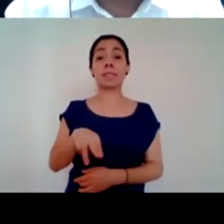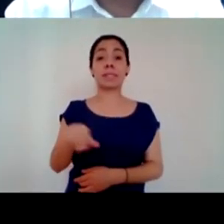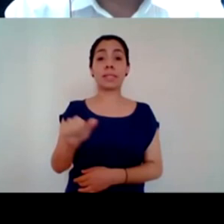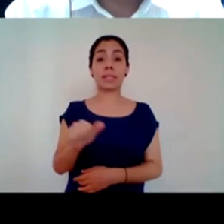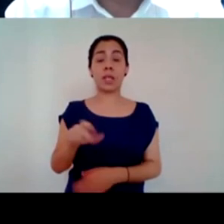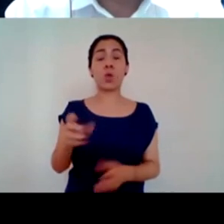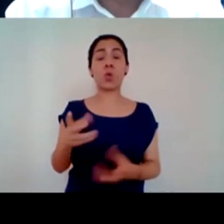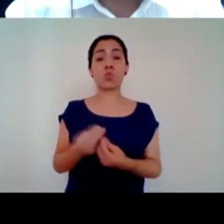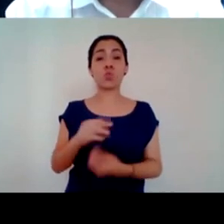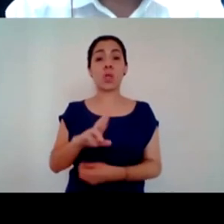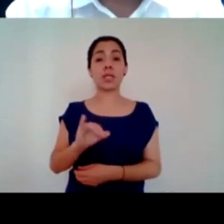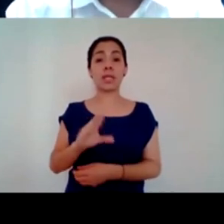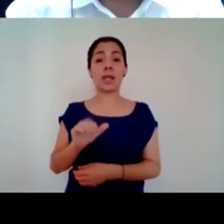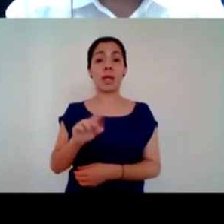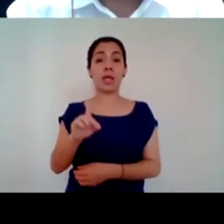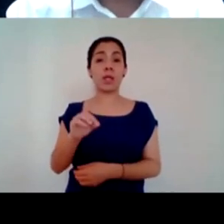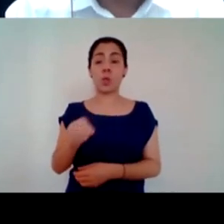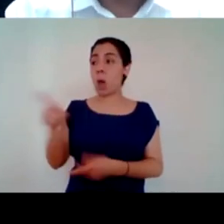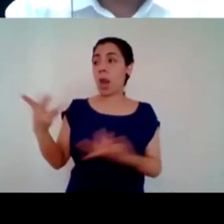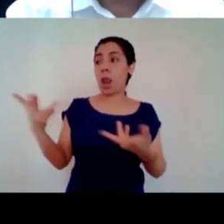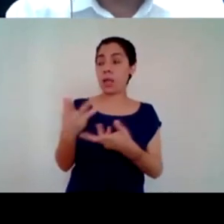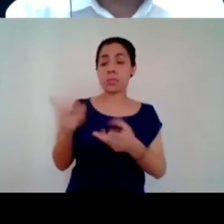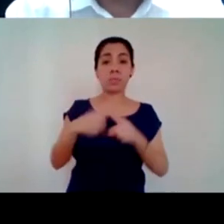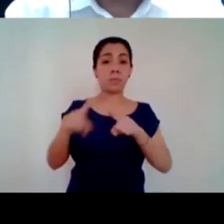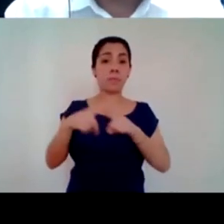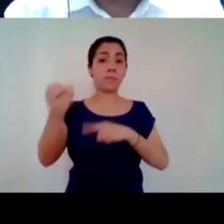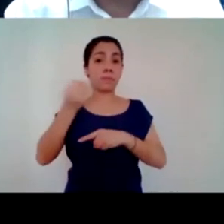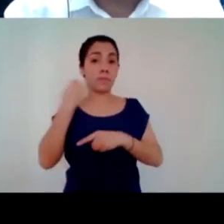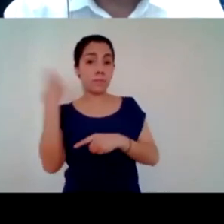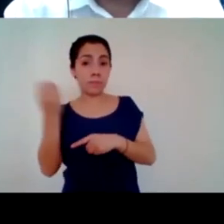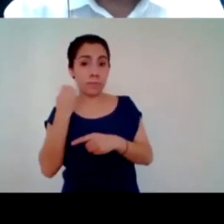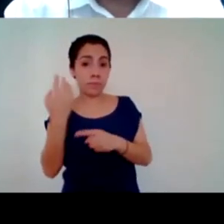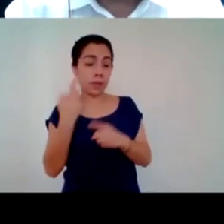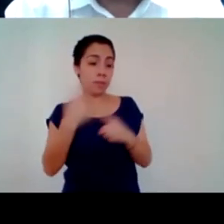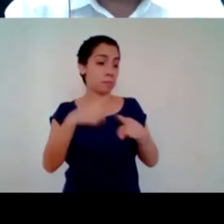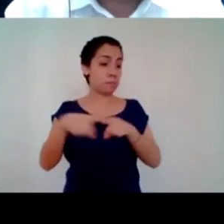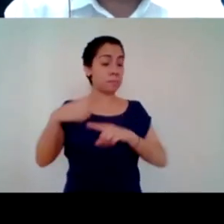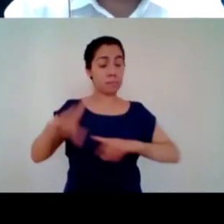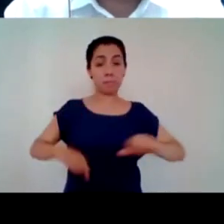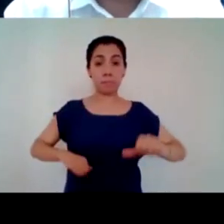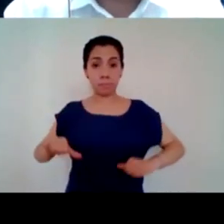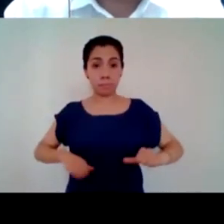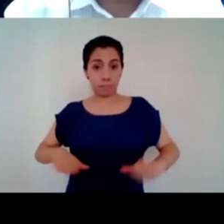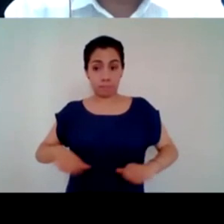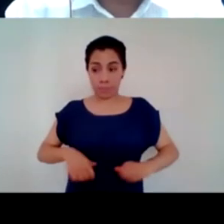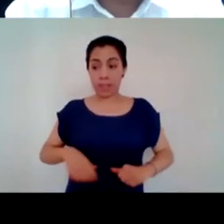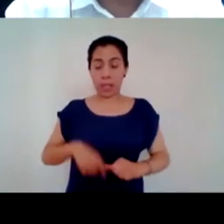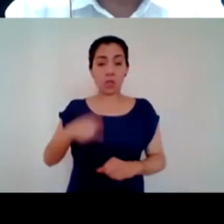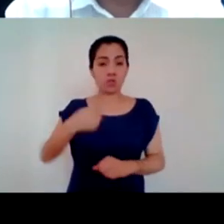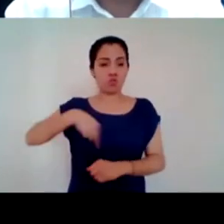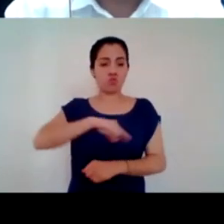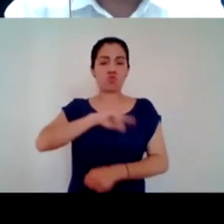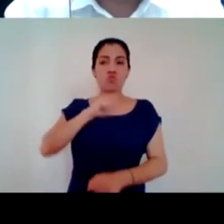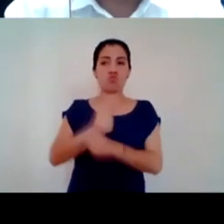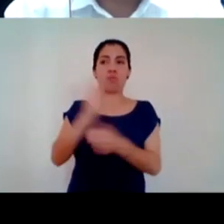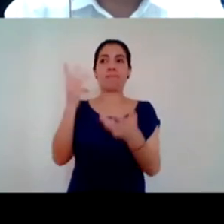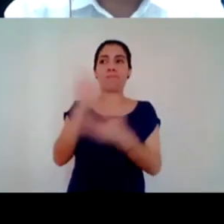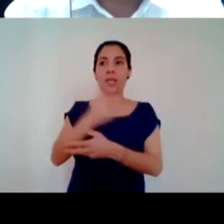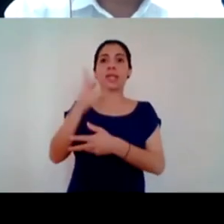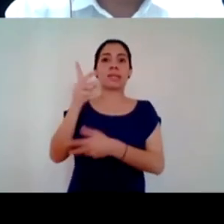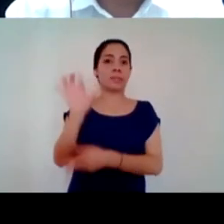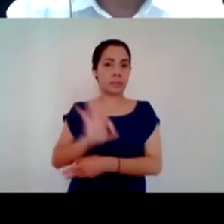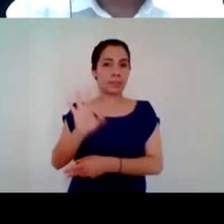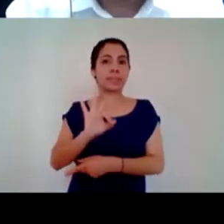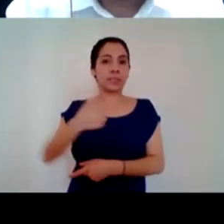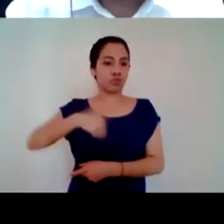de encuentros, una serie de tareas como la que estamos hoy desempeñando, que nos han permitido darnos cuenta que requerimos